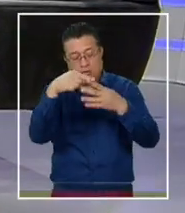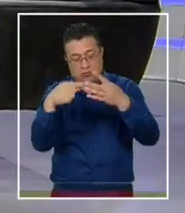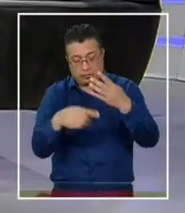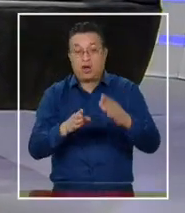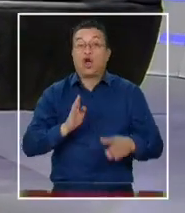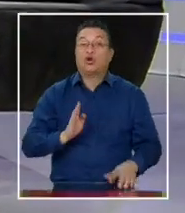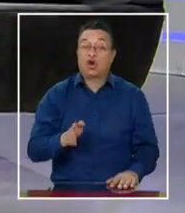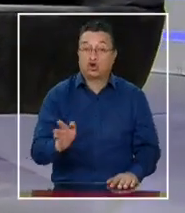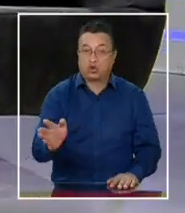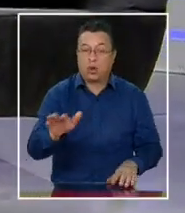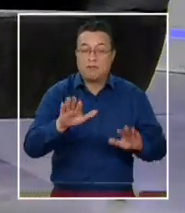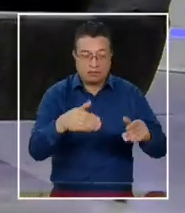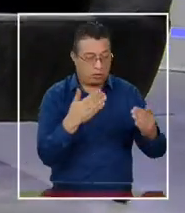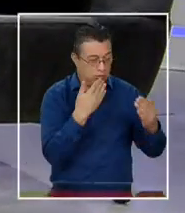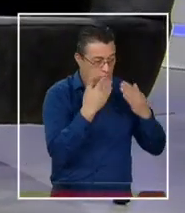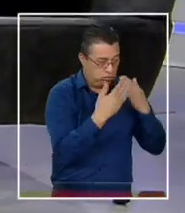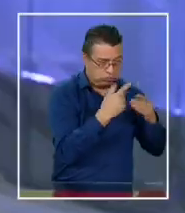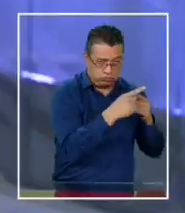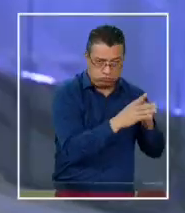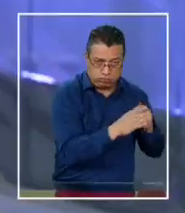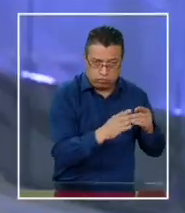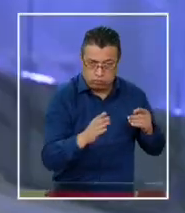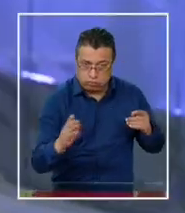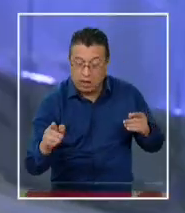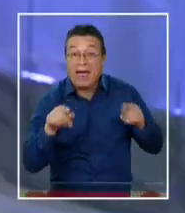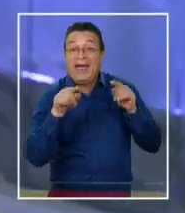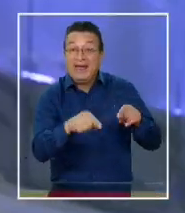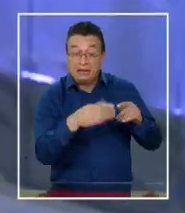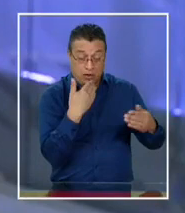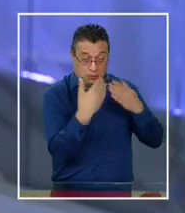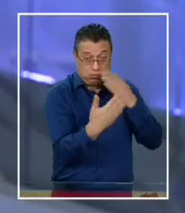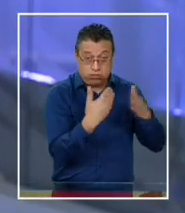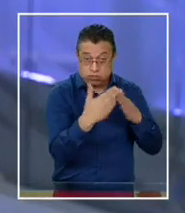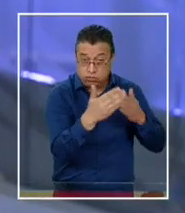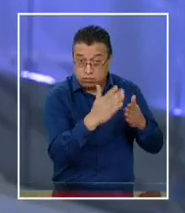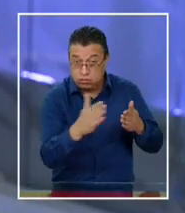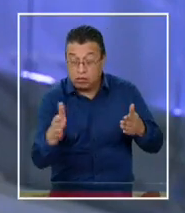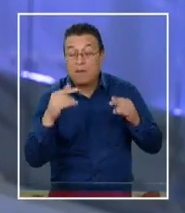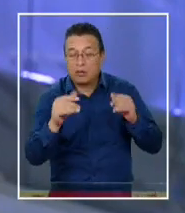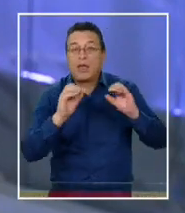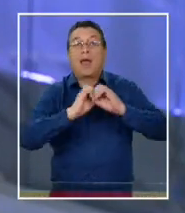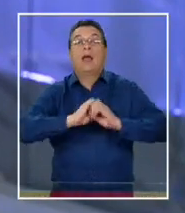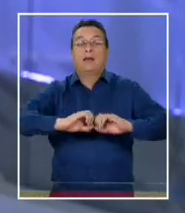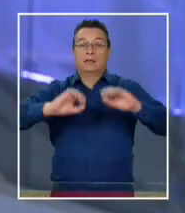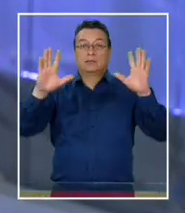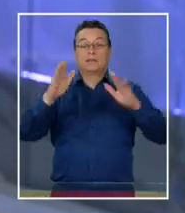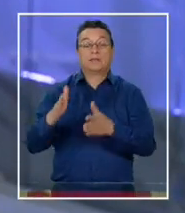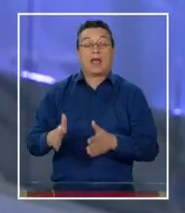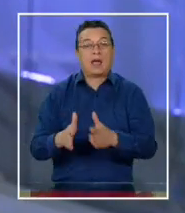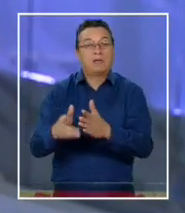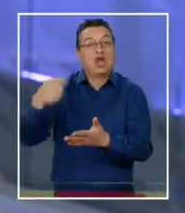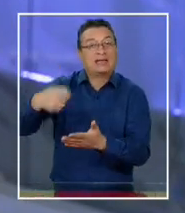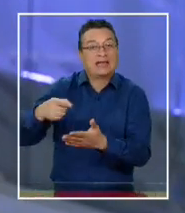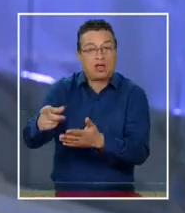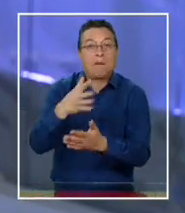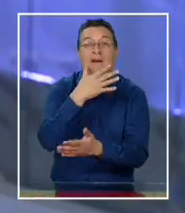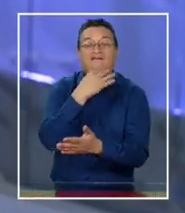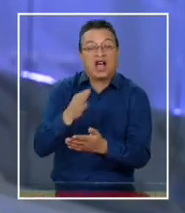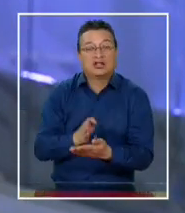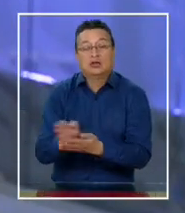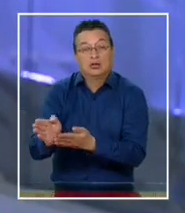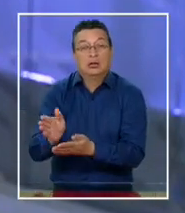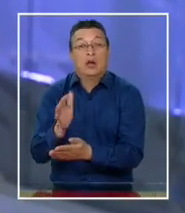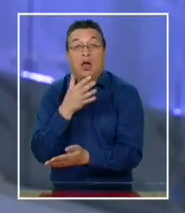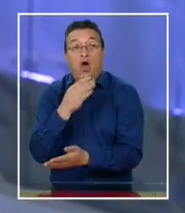seguir con eso mientras se conducen estas conversaciones y como producto de esa conversación también vamos a definir si el camino es el senado que más rápido efectivamente